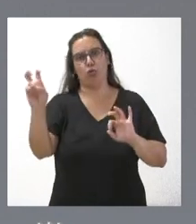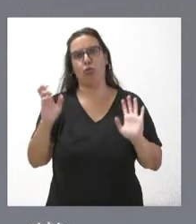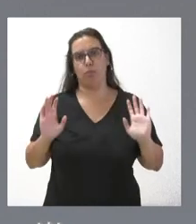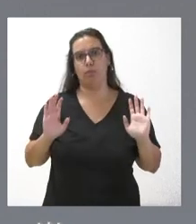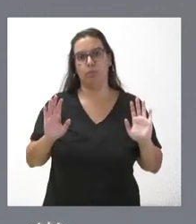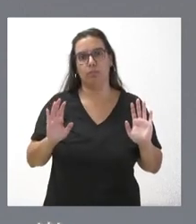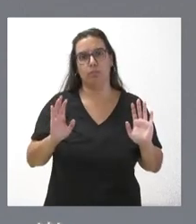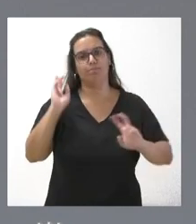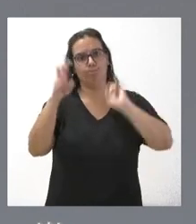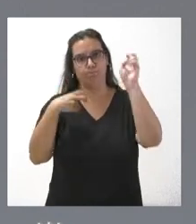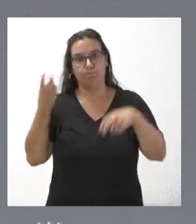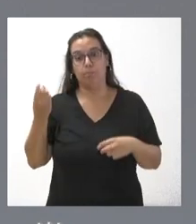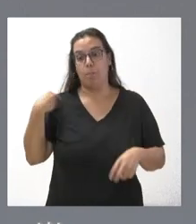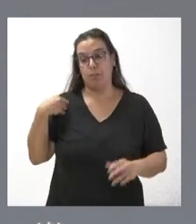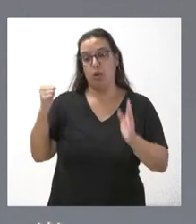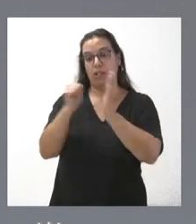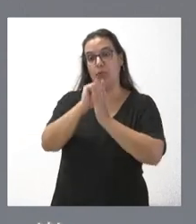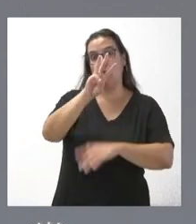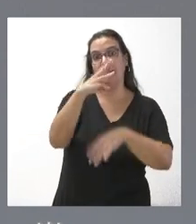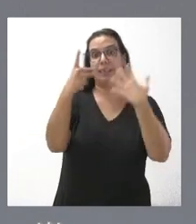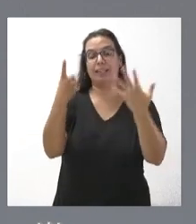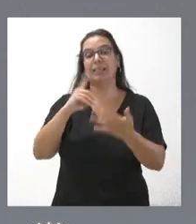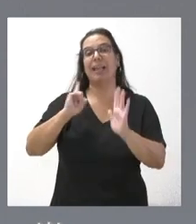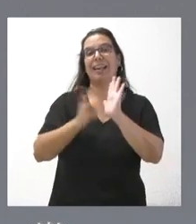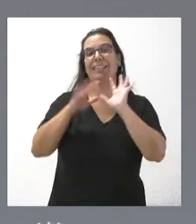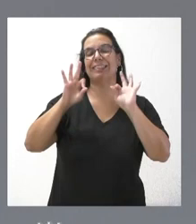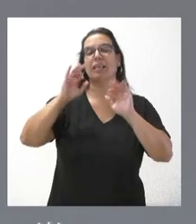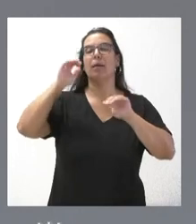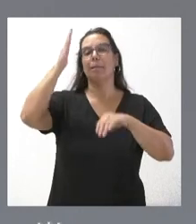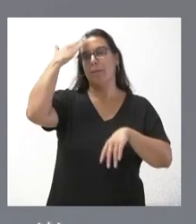conforme al artículo 36 de la Ley de Memoria Democrática.